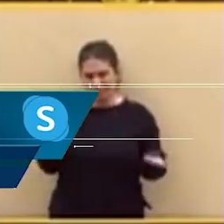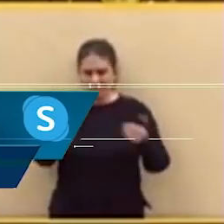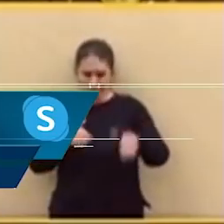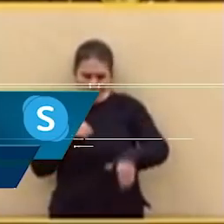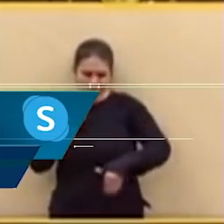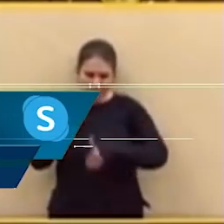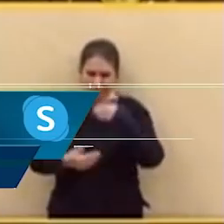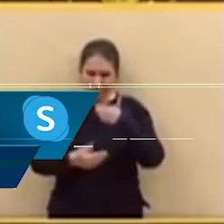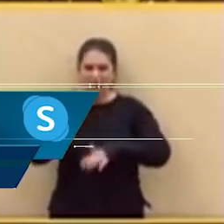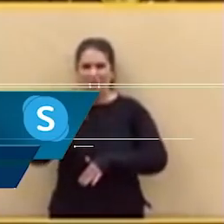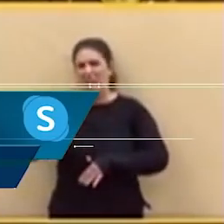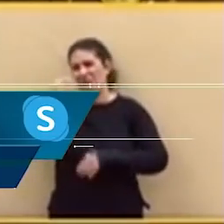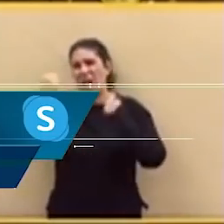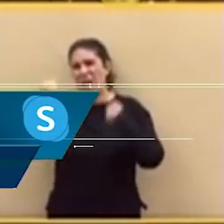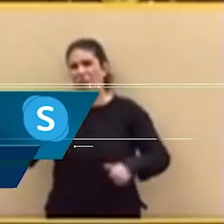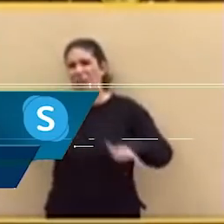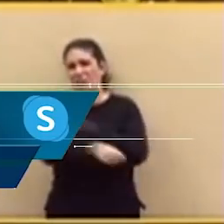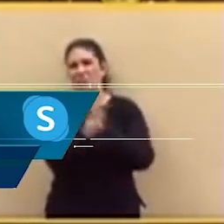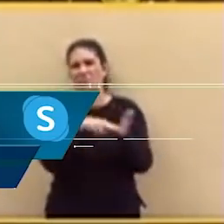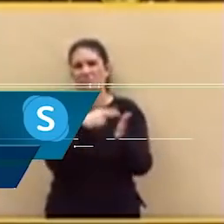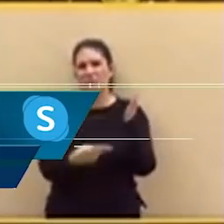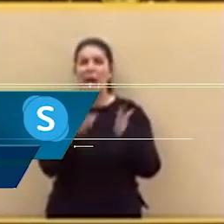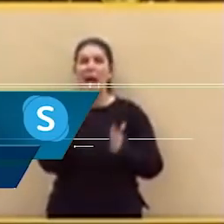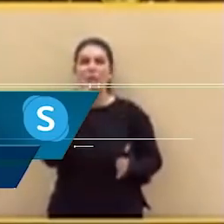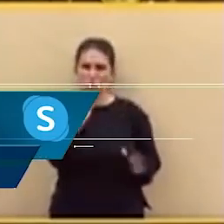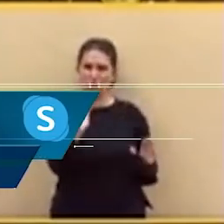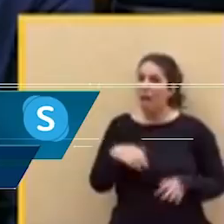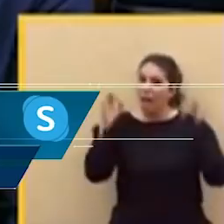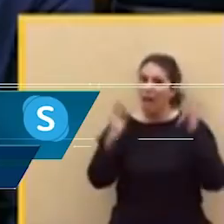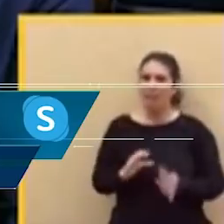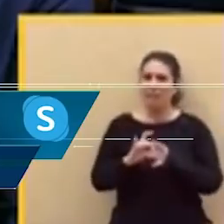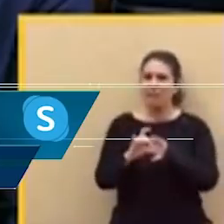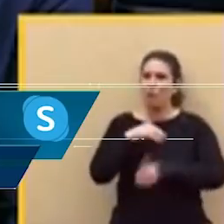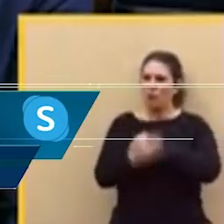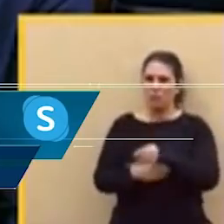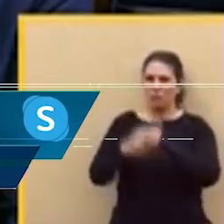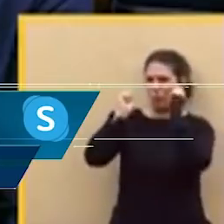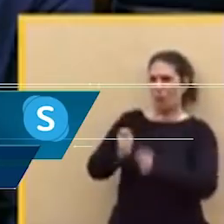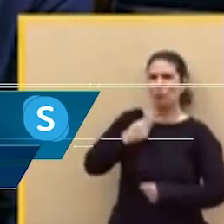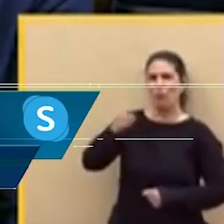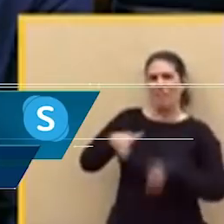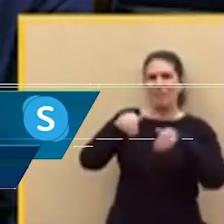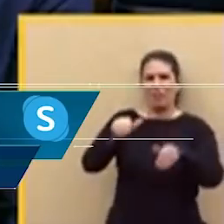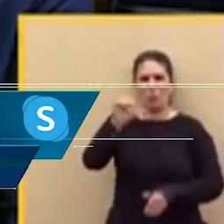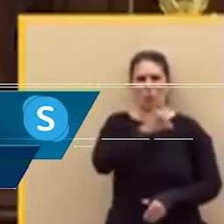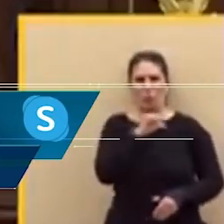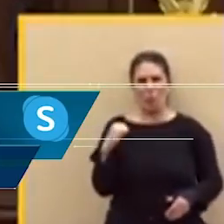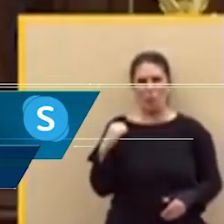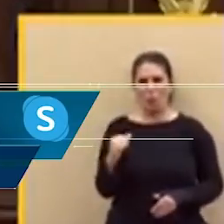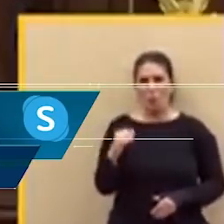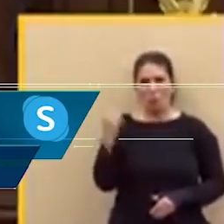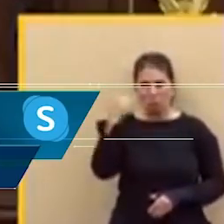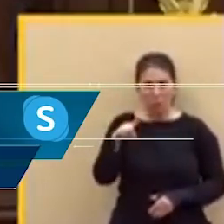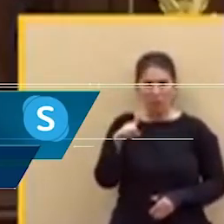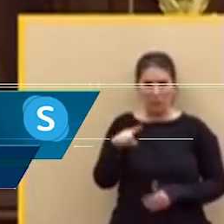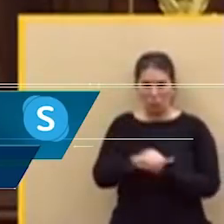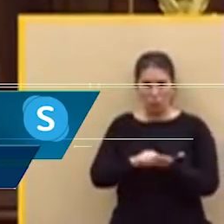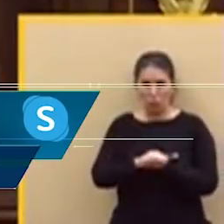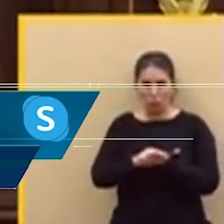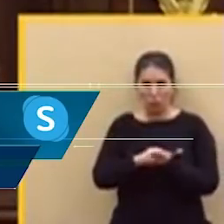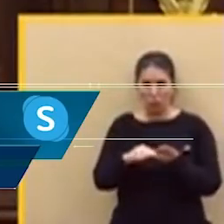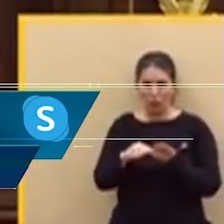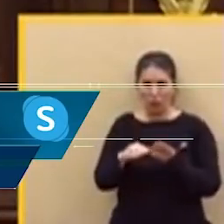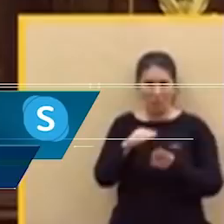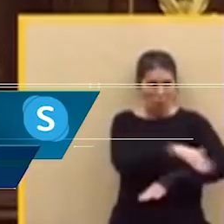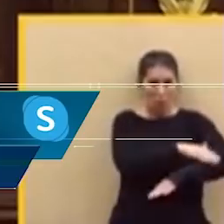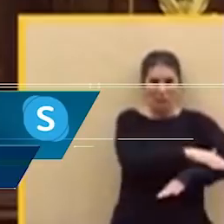ETA, que aquellos que se ponen a pactar con los golpistas, con los sediciosos, te da pena y sobre todo